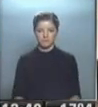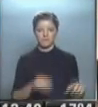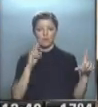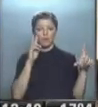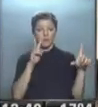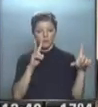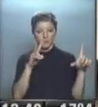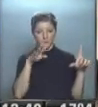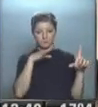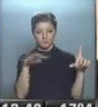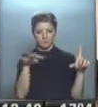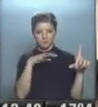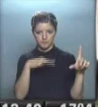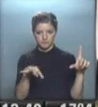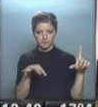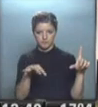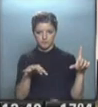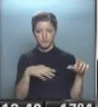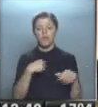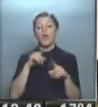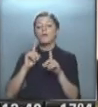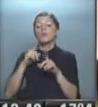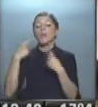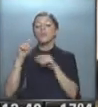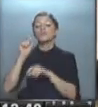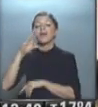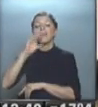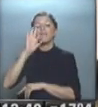No woman, no drive.